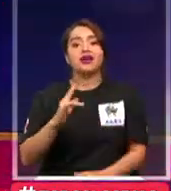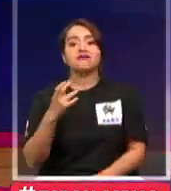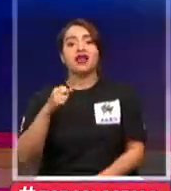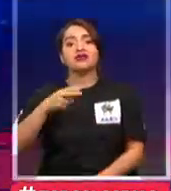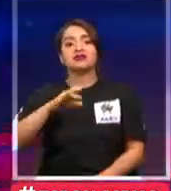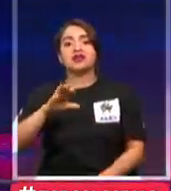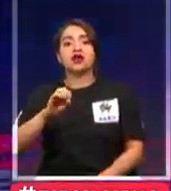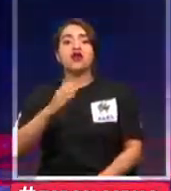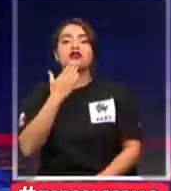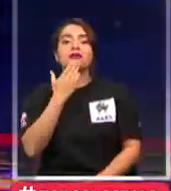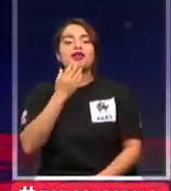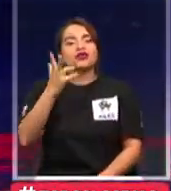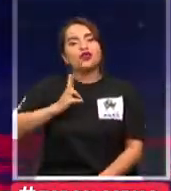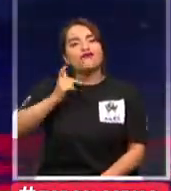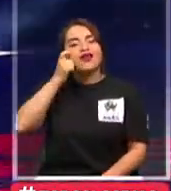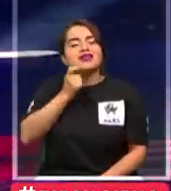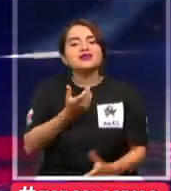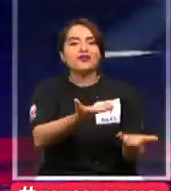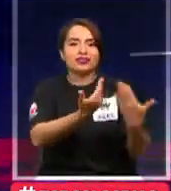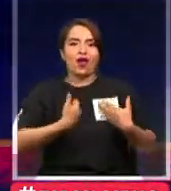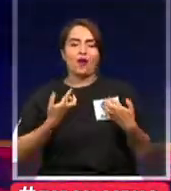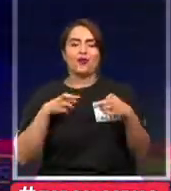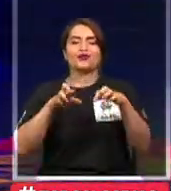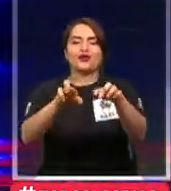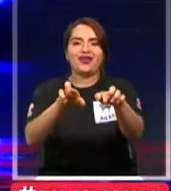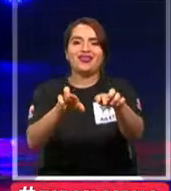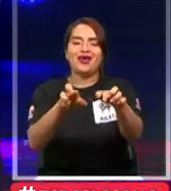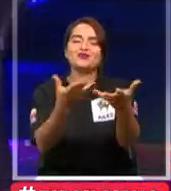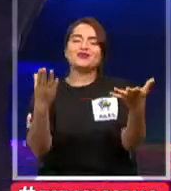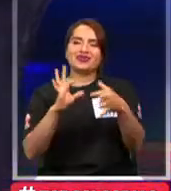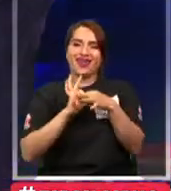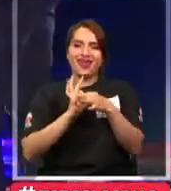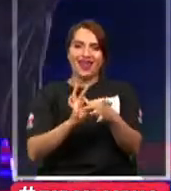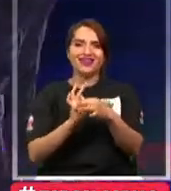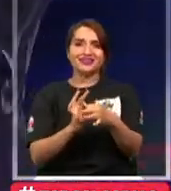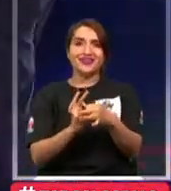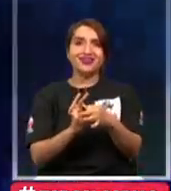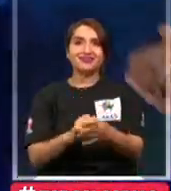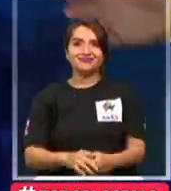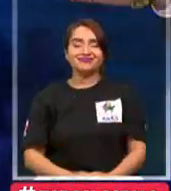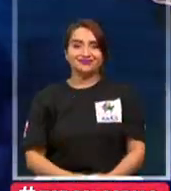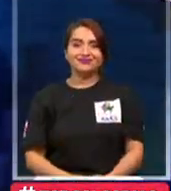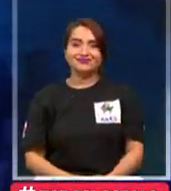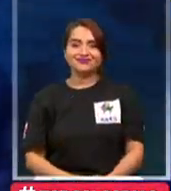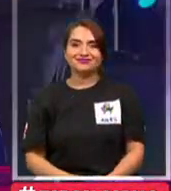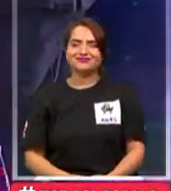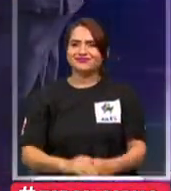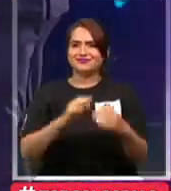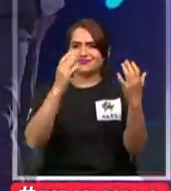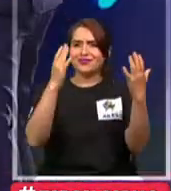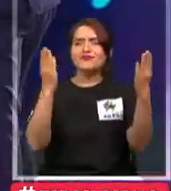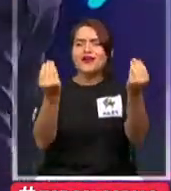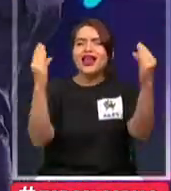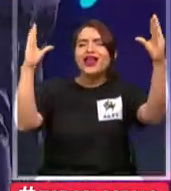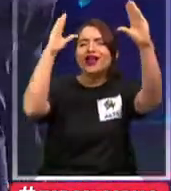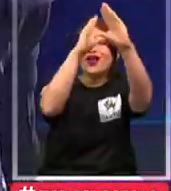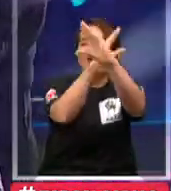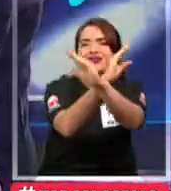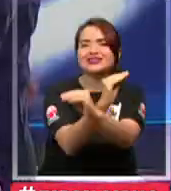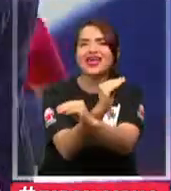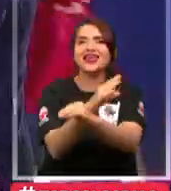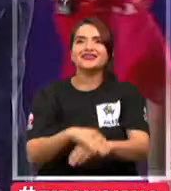gracias, don Francisco, por la oportunidad. Muchas gracias. En verdad. Un gran abrazo para